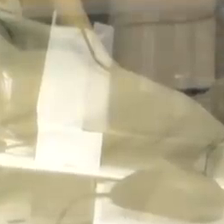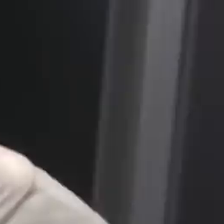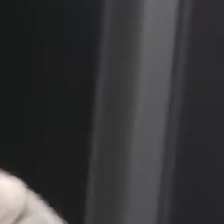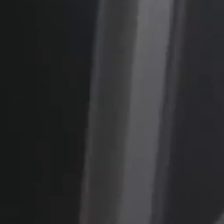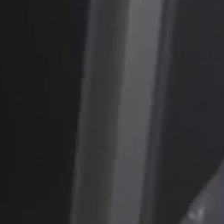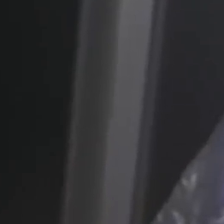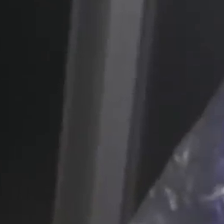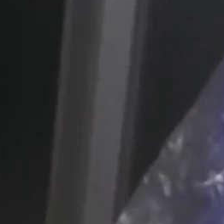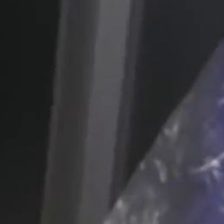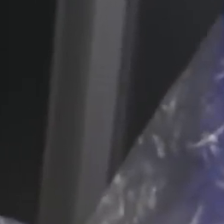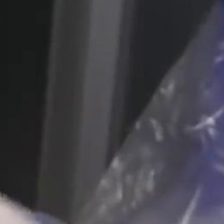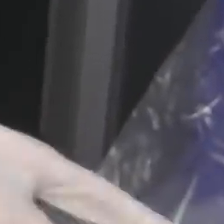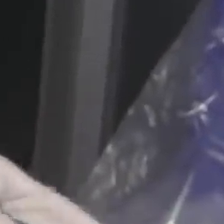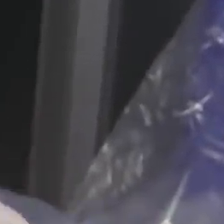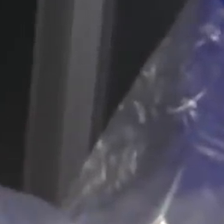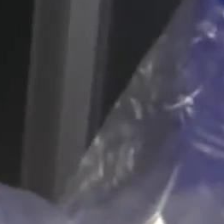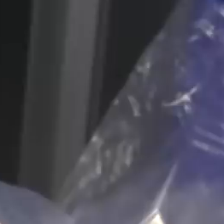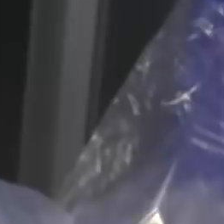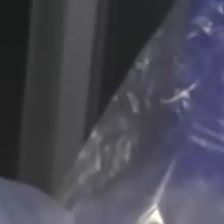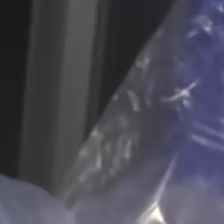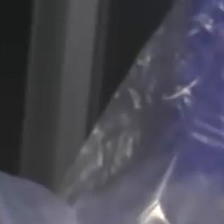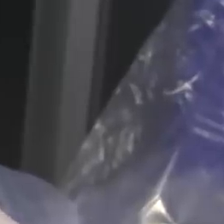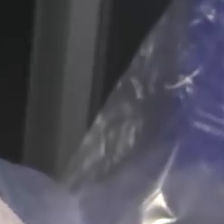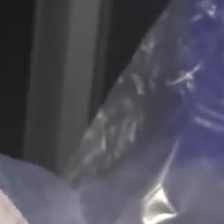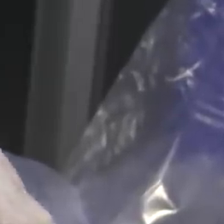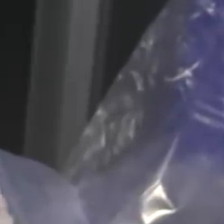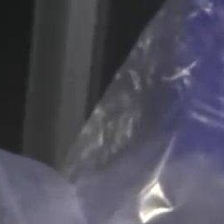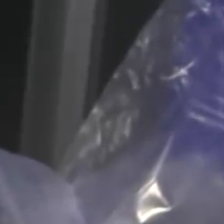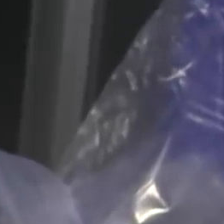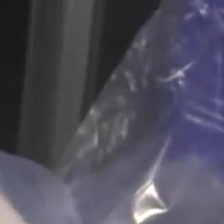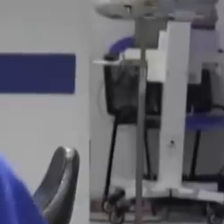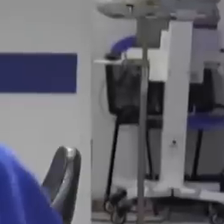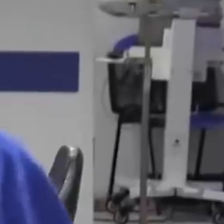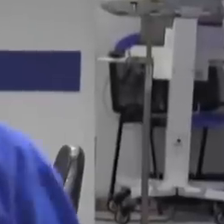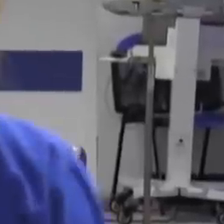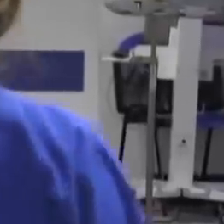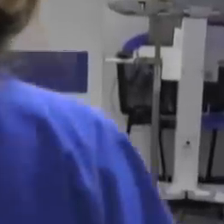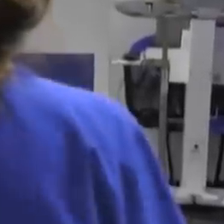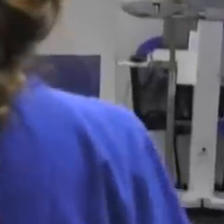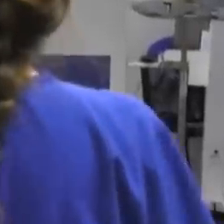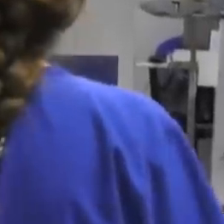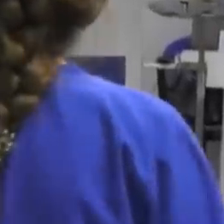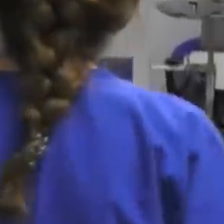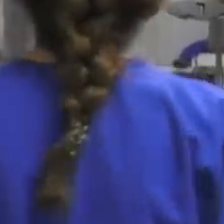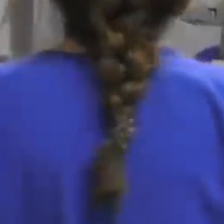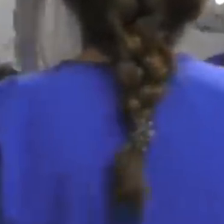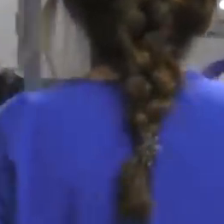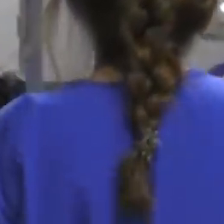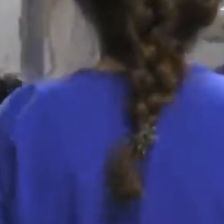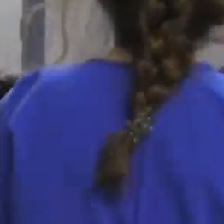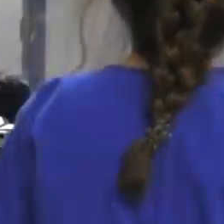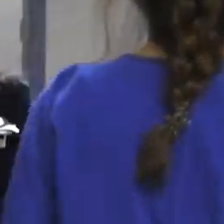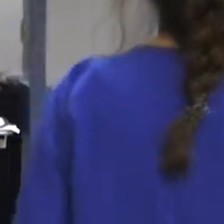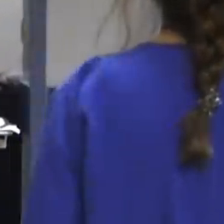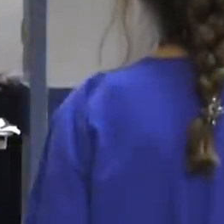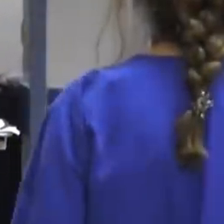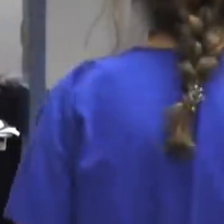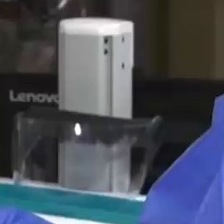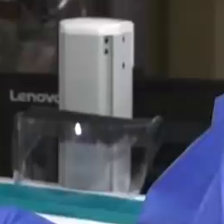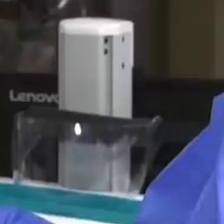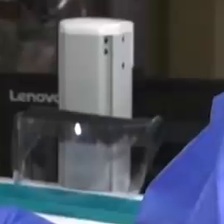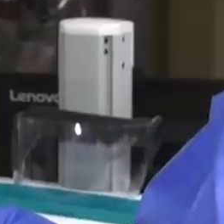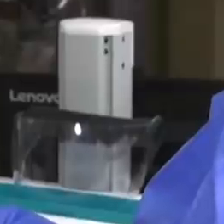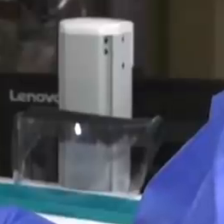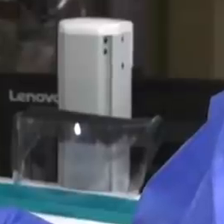sus propios familiares en esas camas. Por eso, ellos mismos buscaron nuevas alternativas ante una de tantas complicaciones, la escasez de